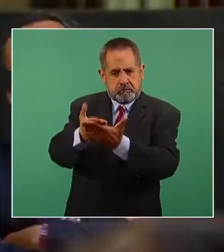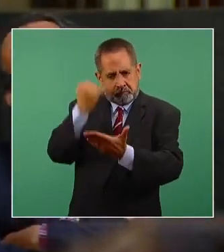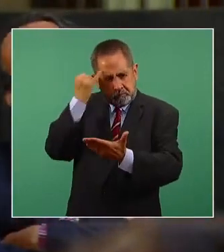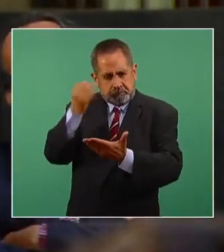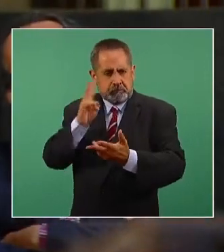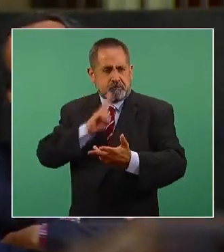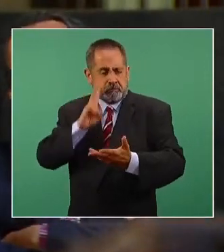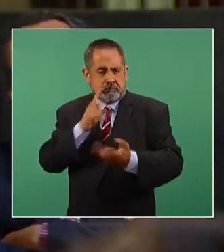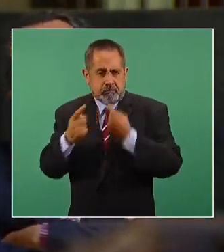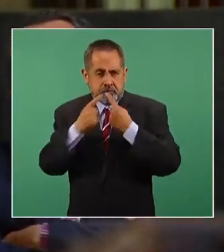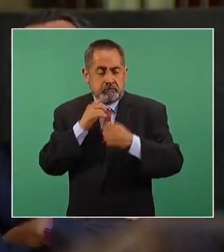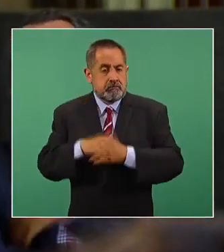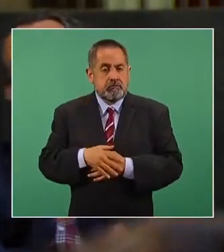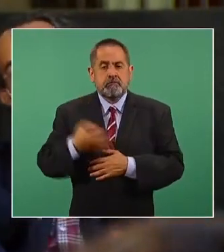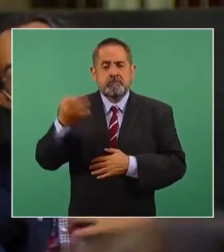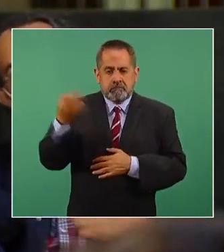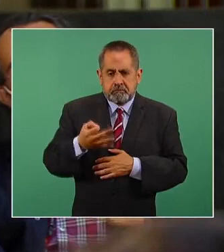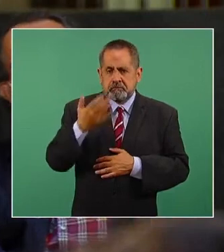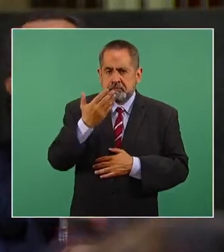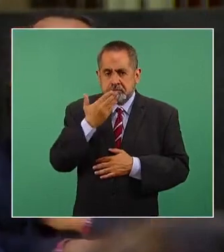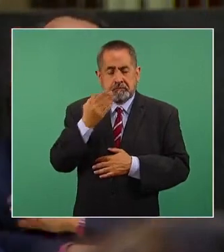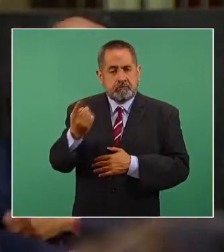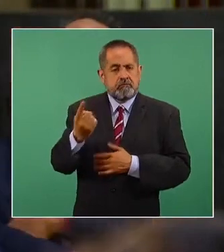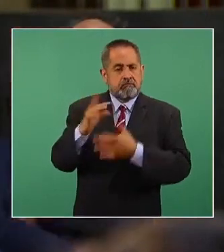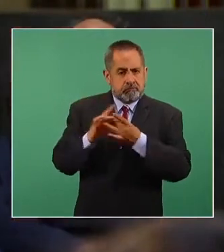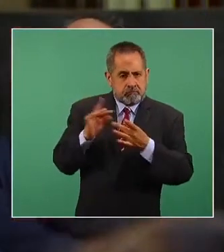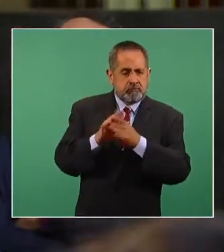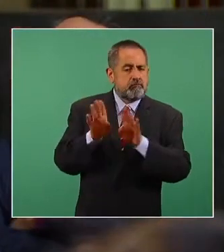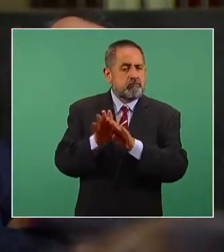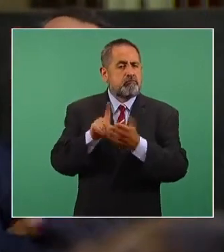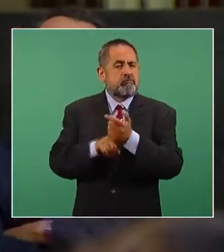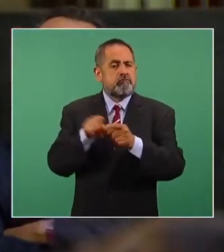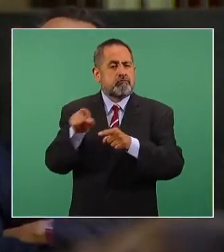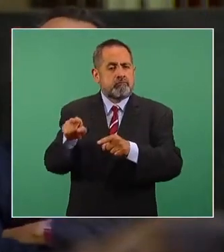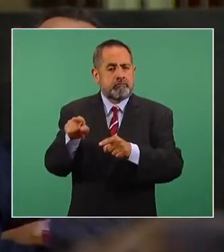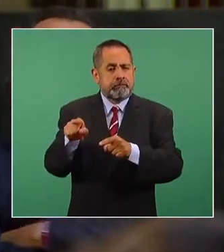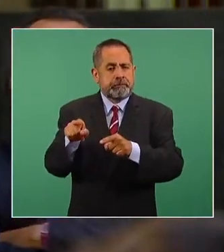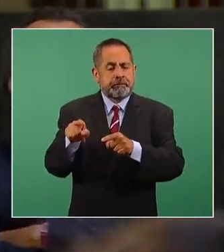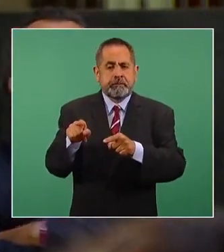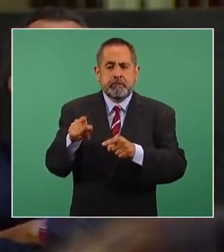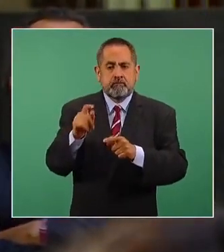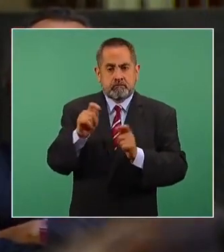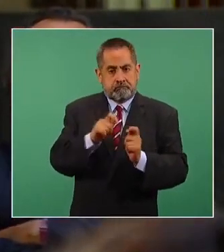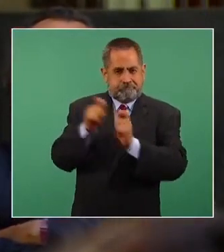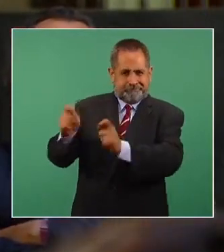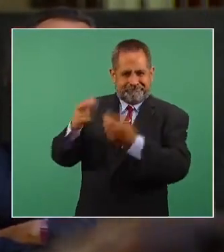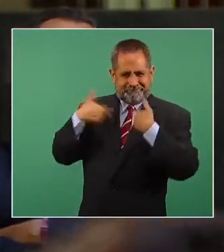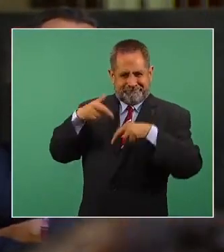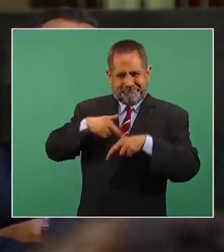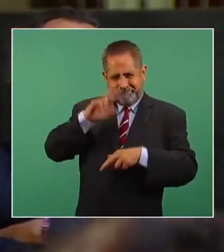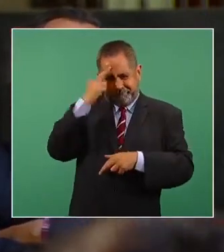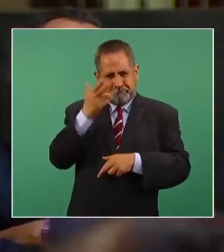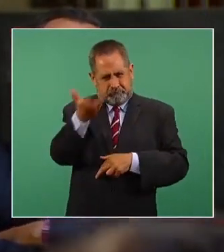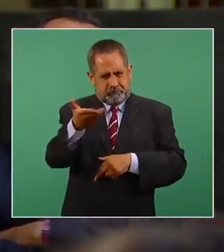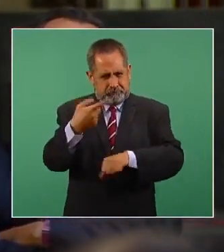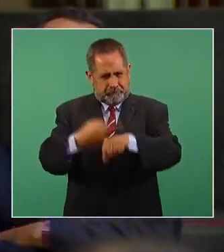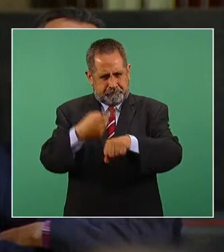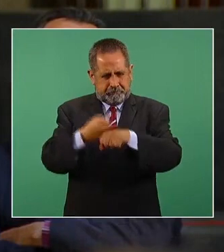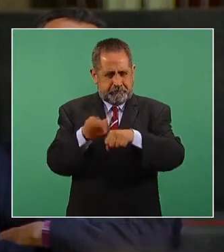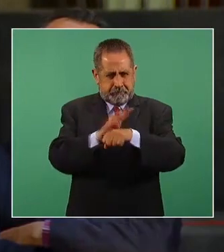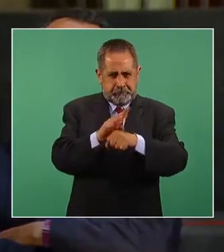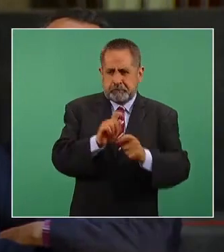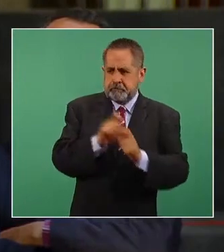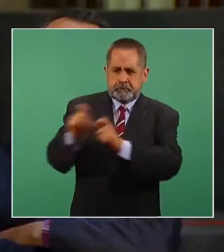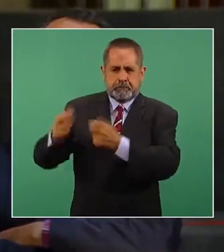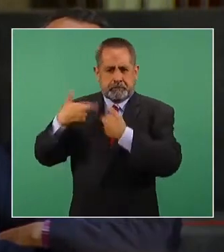mesa. Muy acertado su comentario y también cuando tuvo a bien representarlo cuando usted se encontraba enfermo de